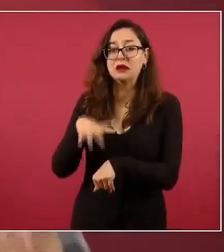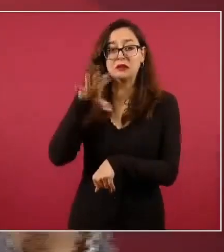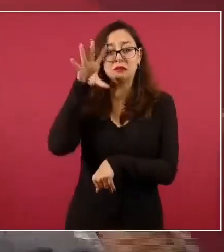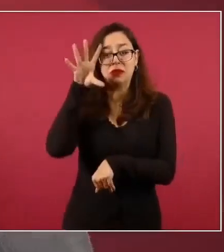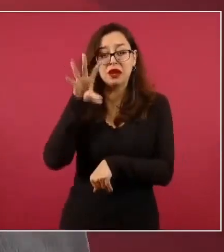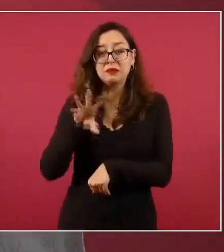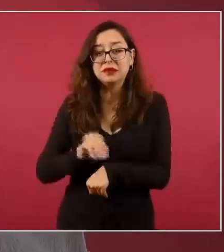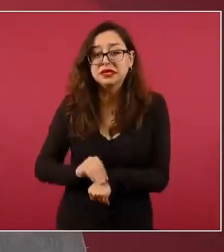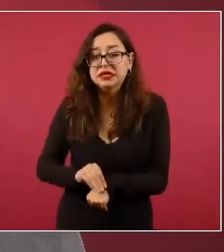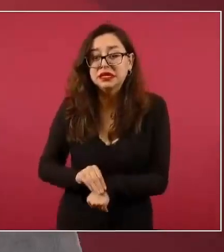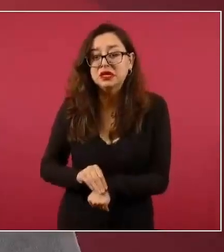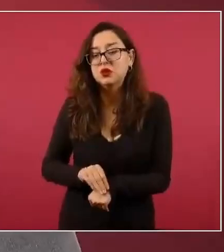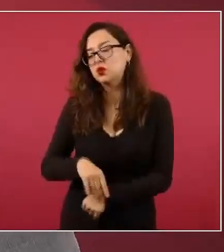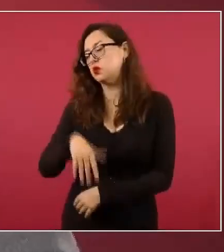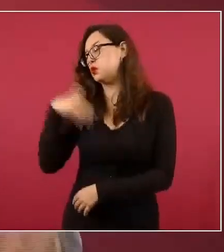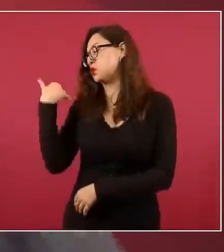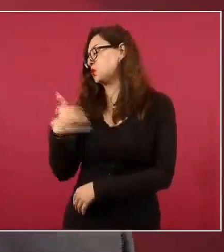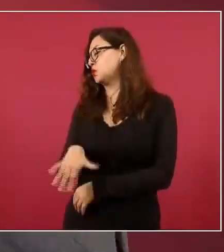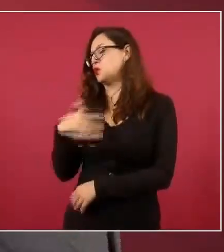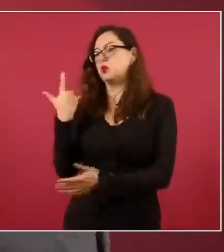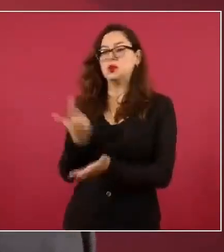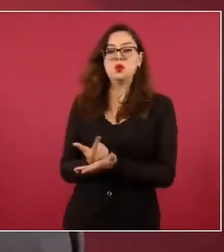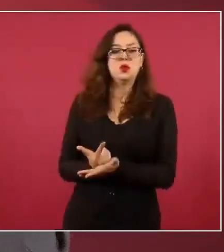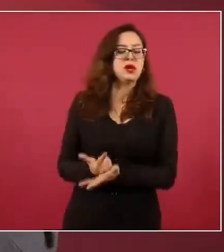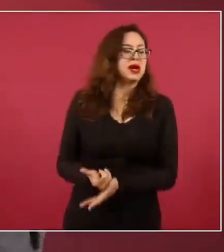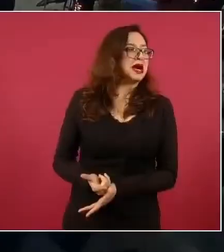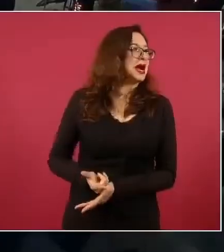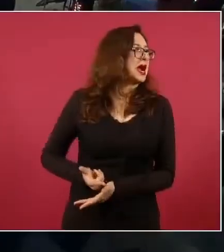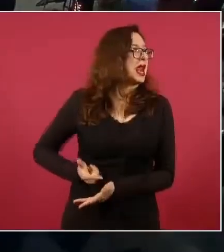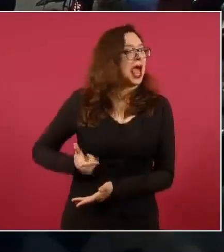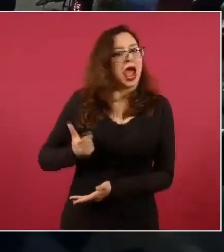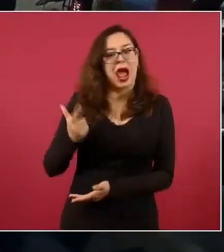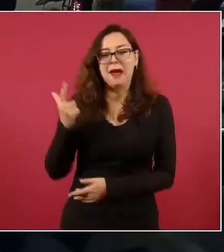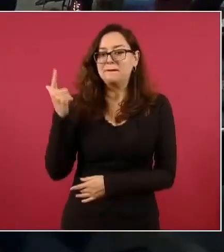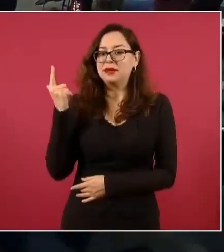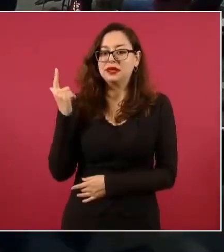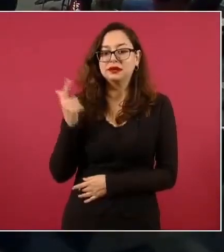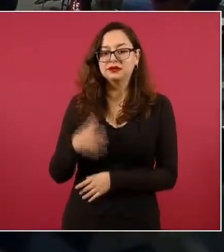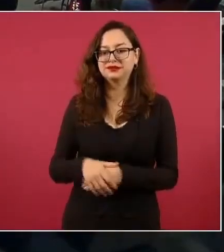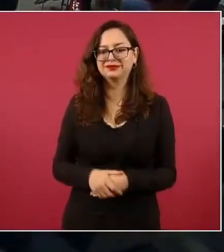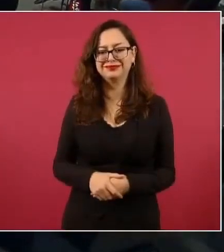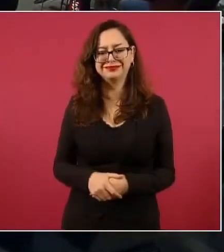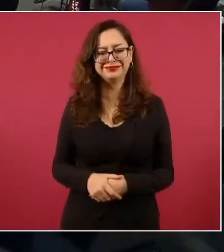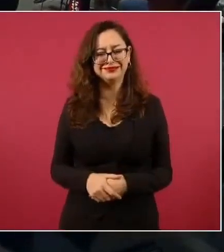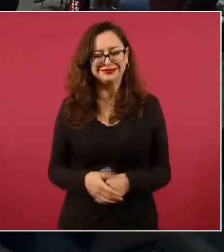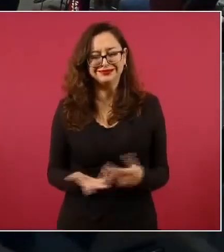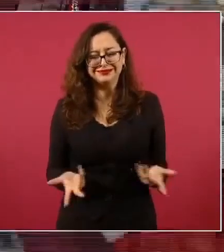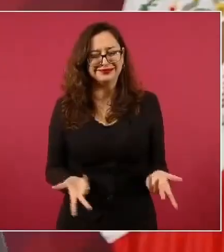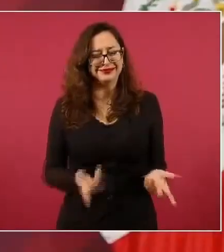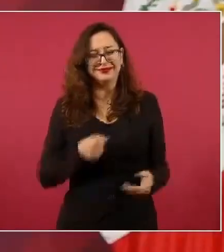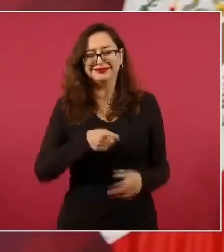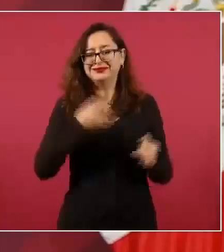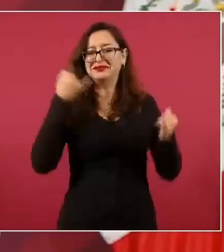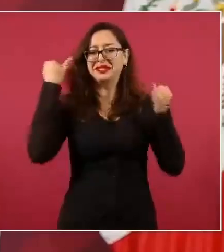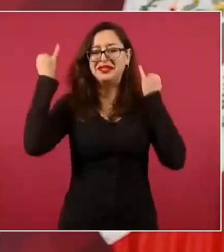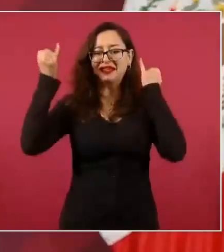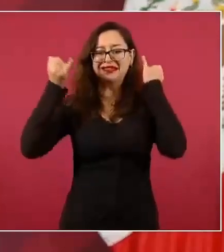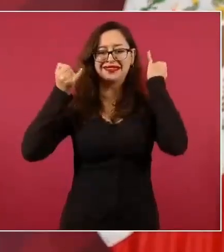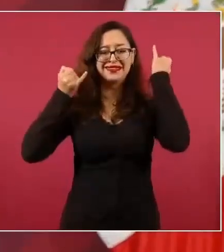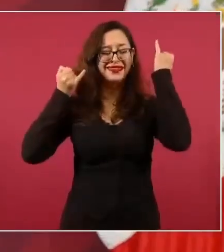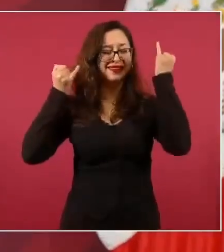para la integración territorial del Perú. No, de veras, no, si estos personajes